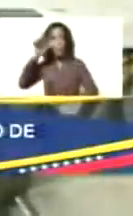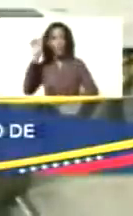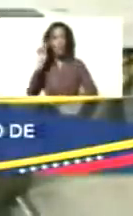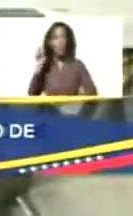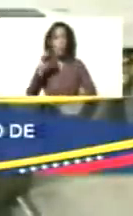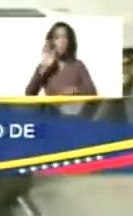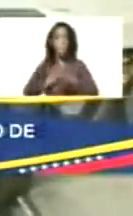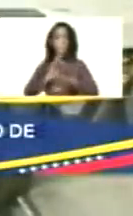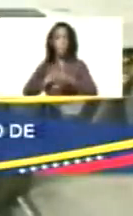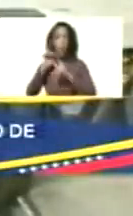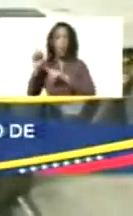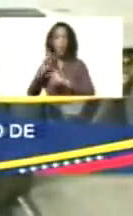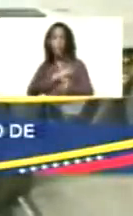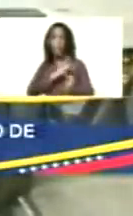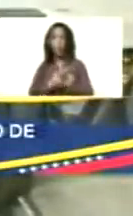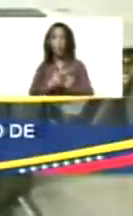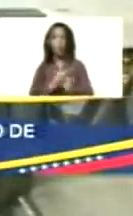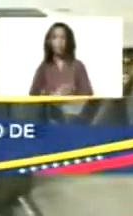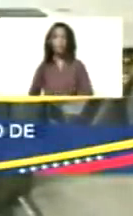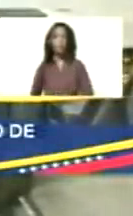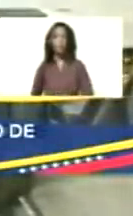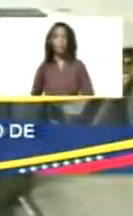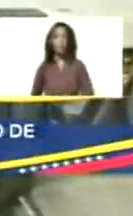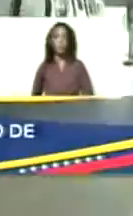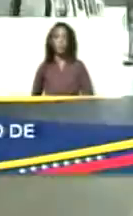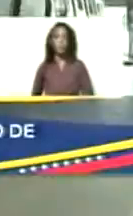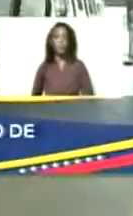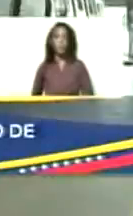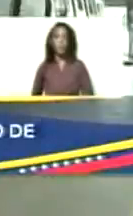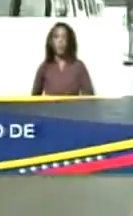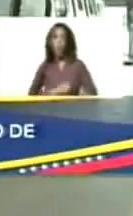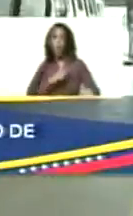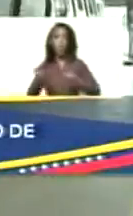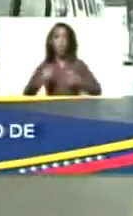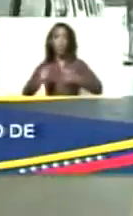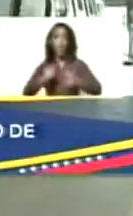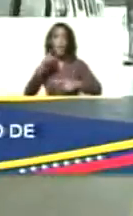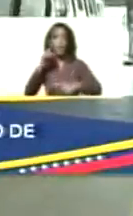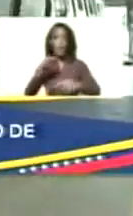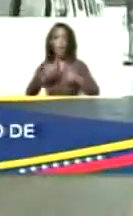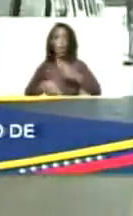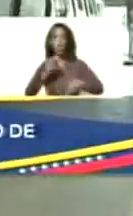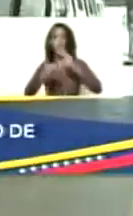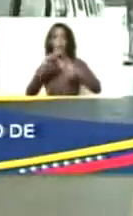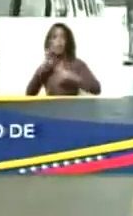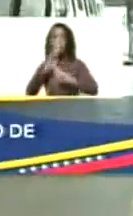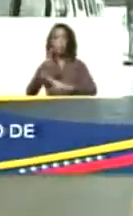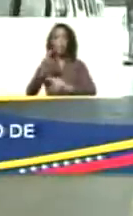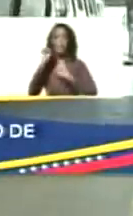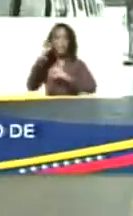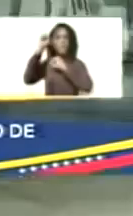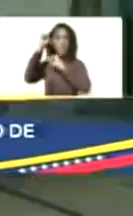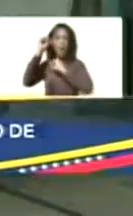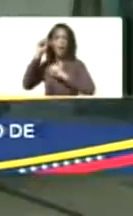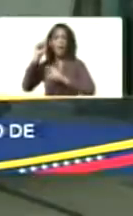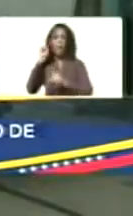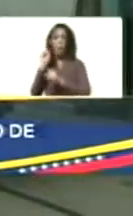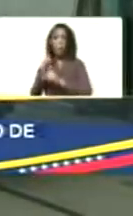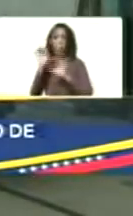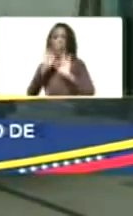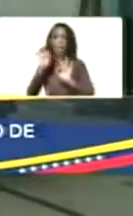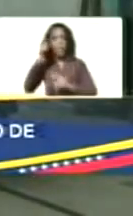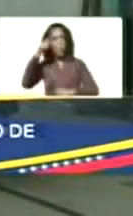esa voluntad indomable de construir respuesta y de vencer el bloqueo y no dejar al pueblo solo ni el proyecto de Chávez